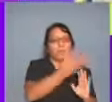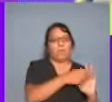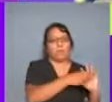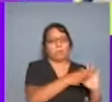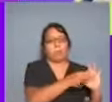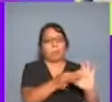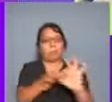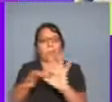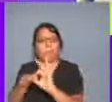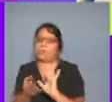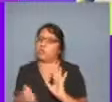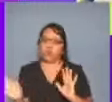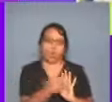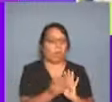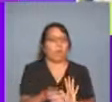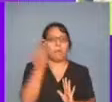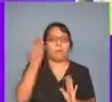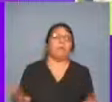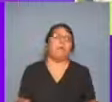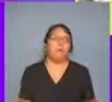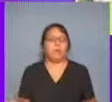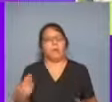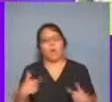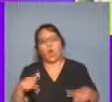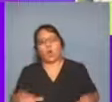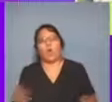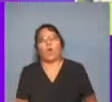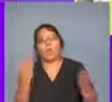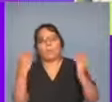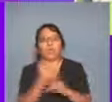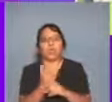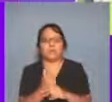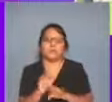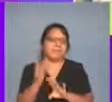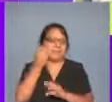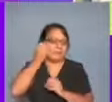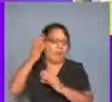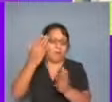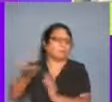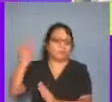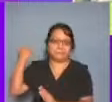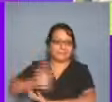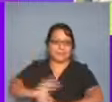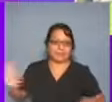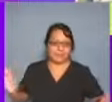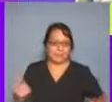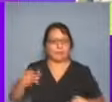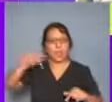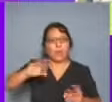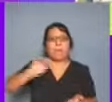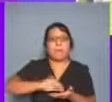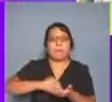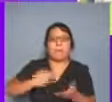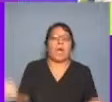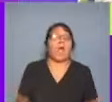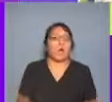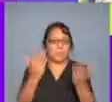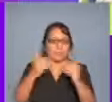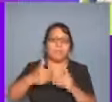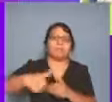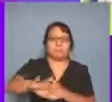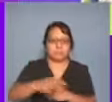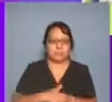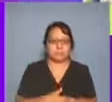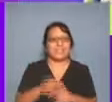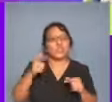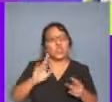todo no y después muchos dirán Che pero el aumento de hoy del colectivo ya quedó atrás no si es que llega a aumentar la nafta muchos van a decir eso así que bueno es